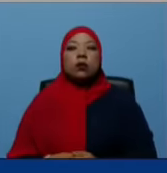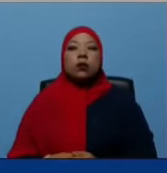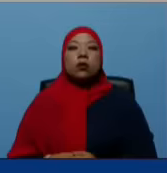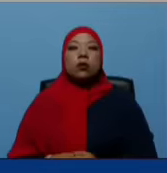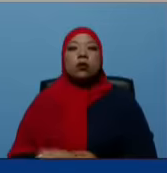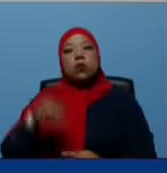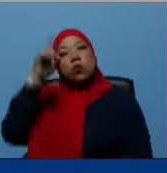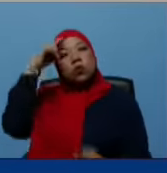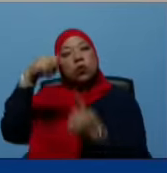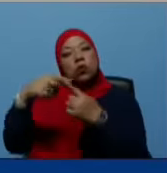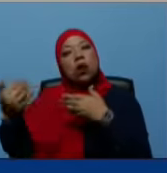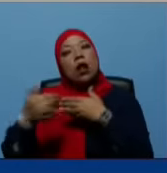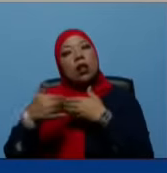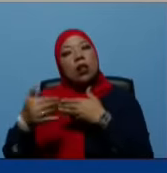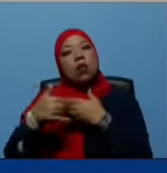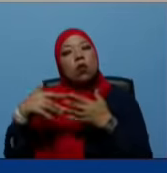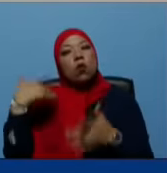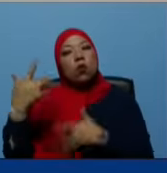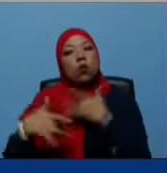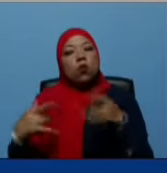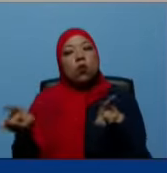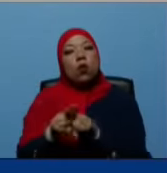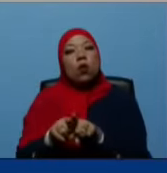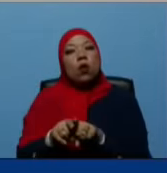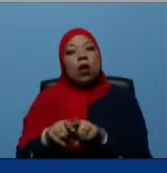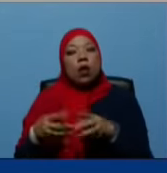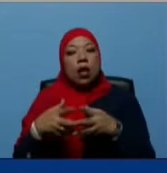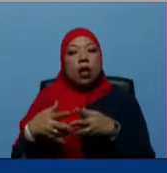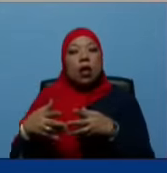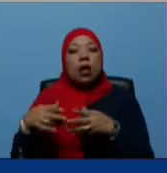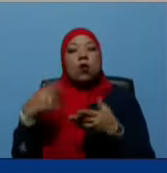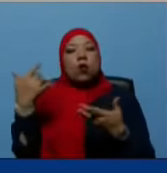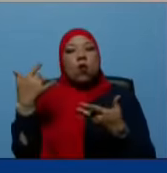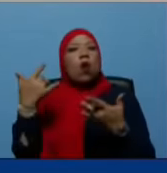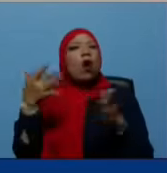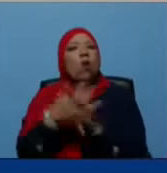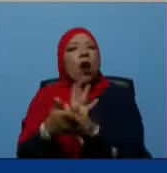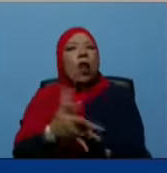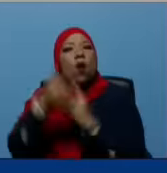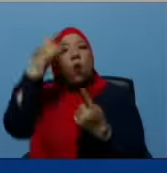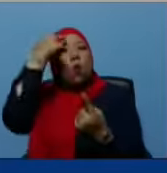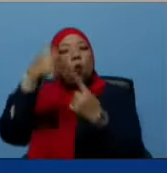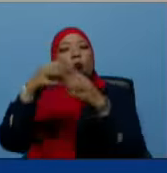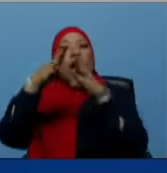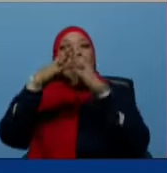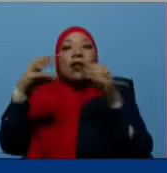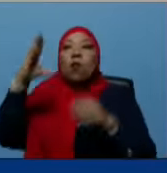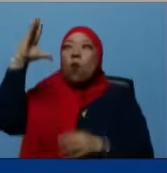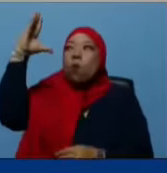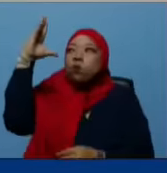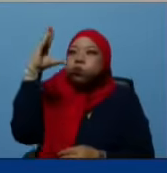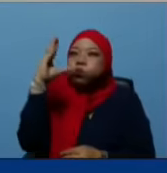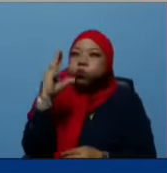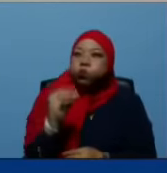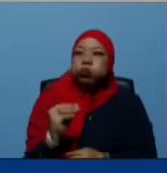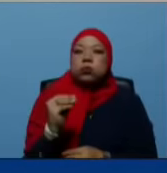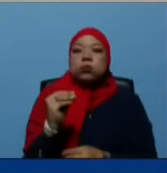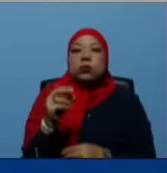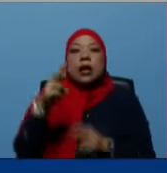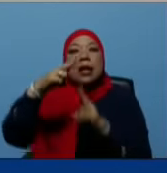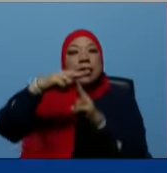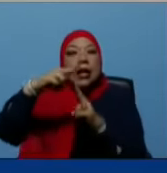El objetivo del ataque de la subestación de Ureña era dejar sin luz a todo el occidente del país, al